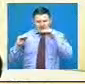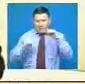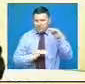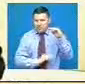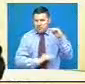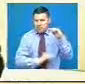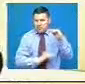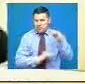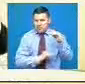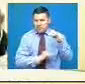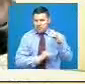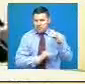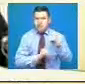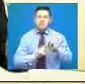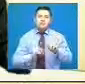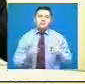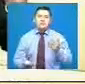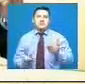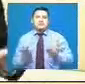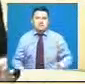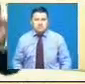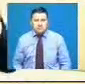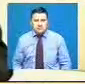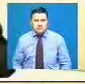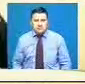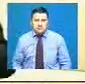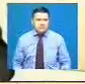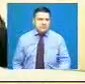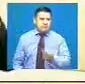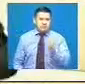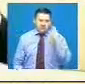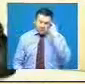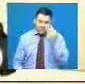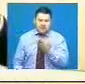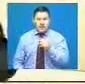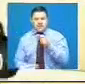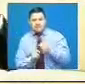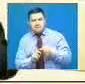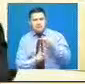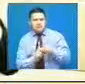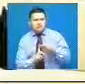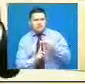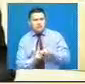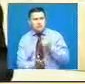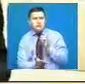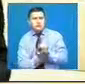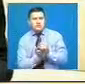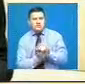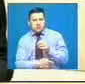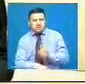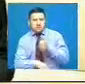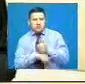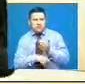inflacionarias tendrán que ceder. Pero eso depende de la información y del criterio que se tenga mes a mes en las sesiones de la Junta Directiva del